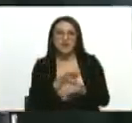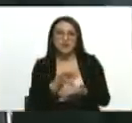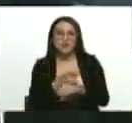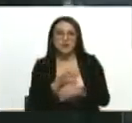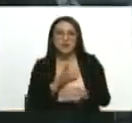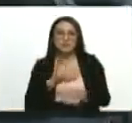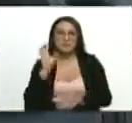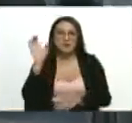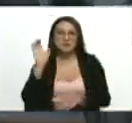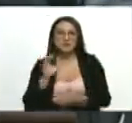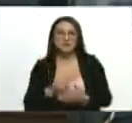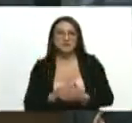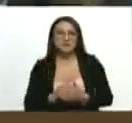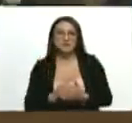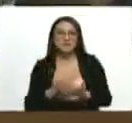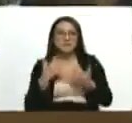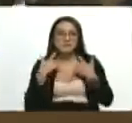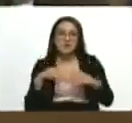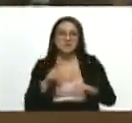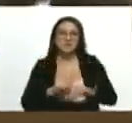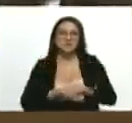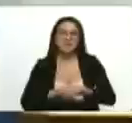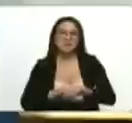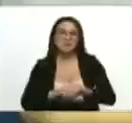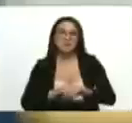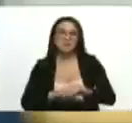país. Así que pierden su tiempo.